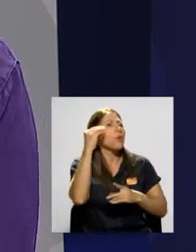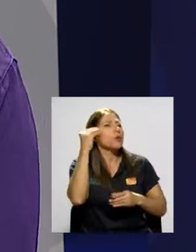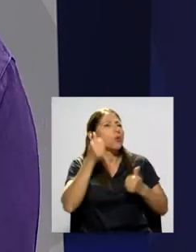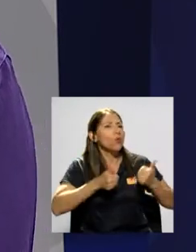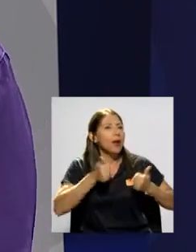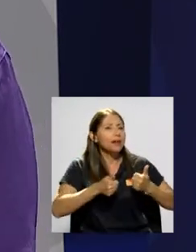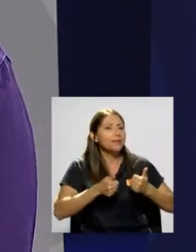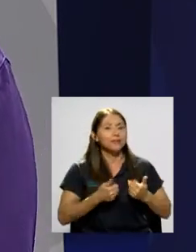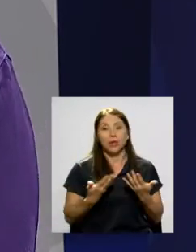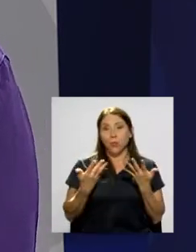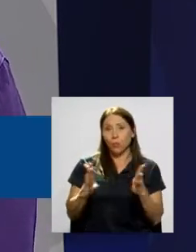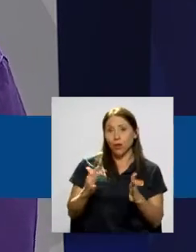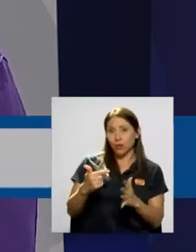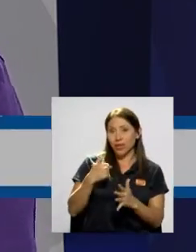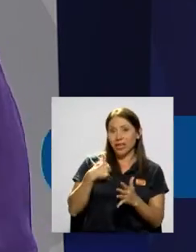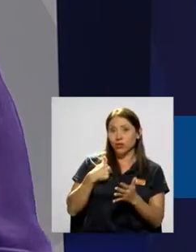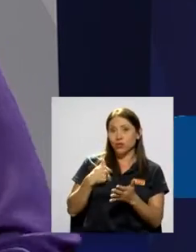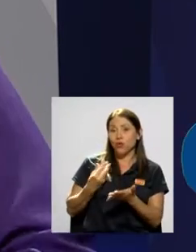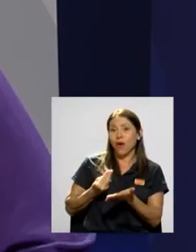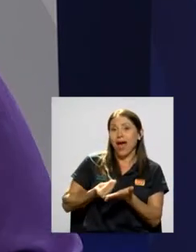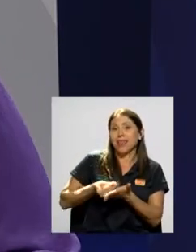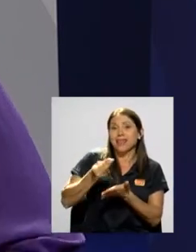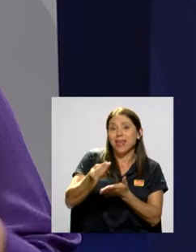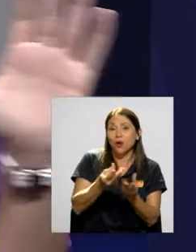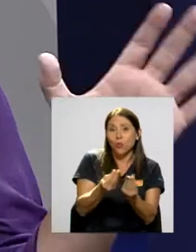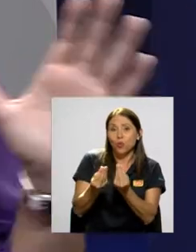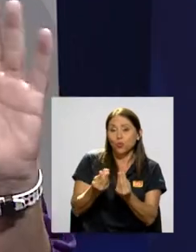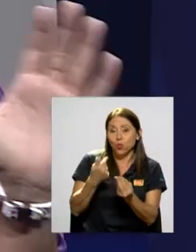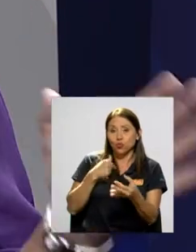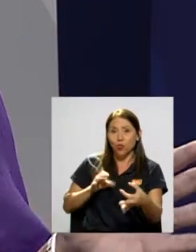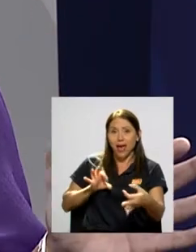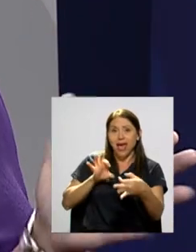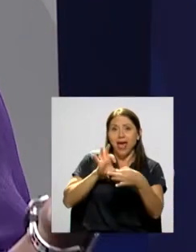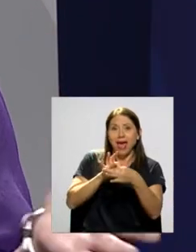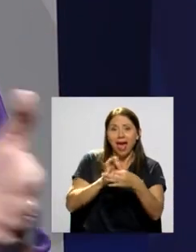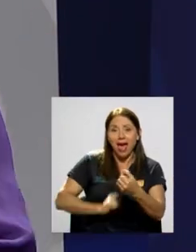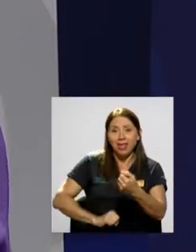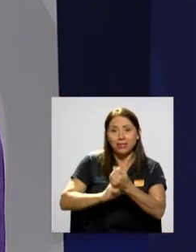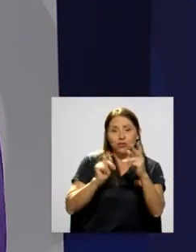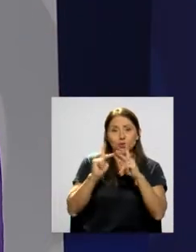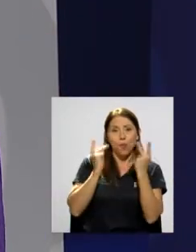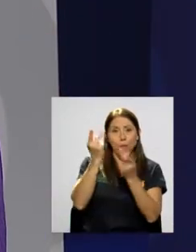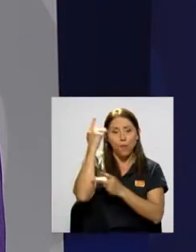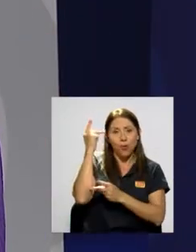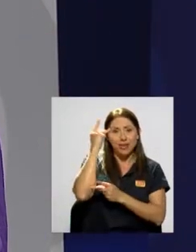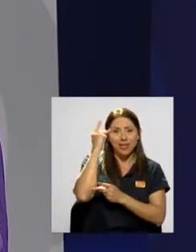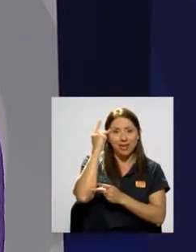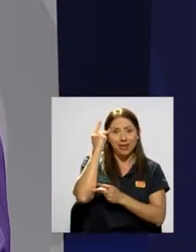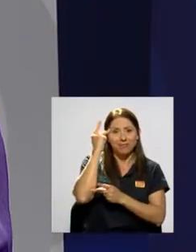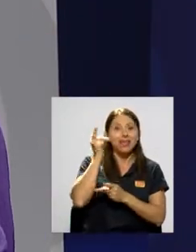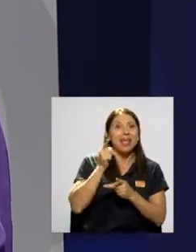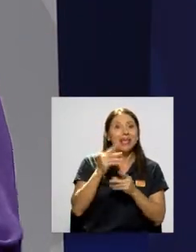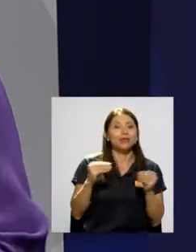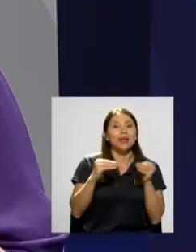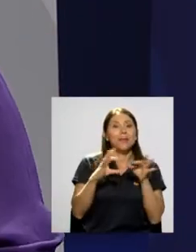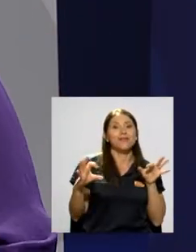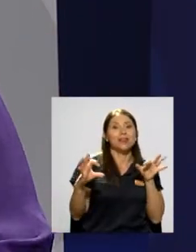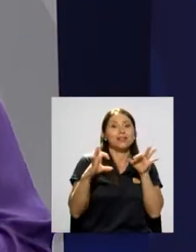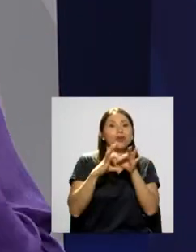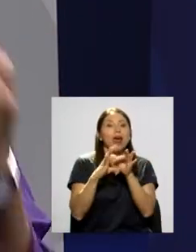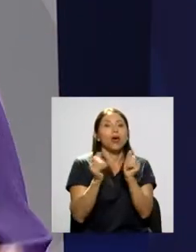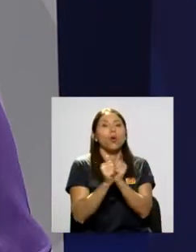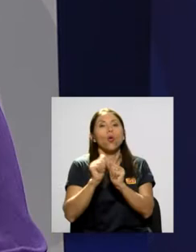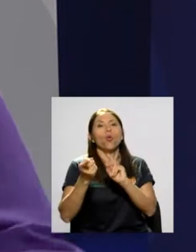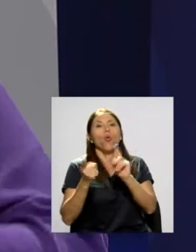la adhesión política a alguien está mucho más relacionada con cuáles otras figuras de referencia veo yo cercanas a eso, ¿verdad? Estamos en la época